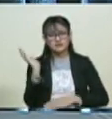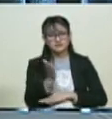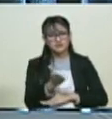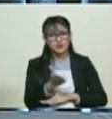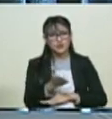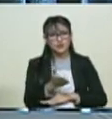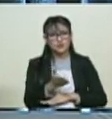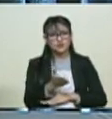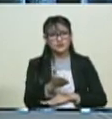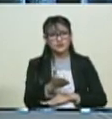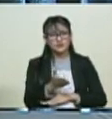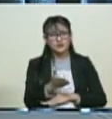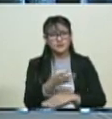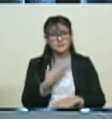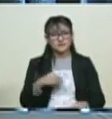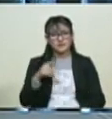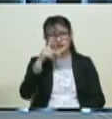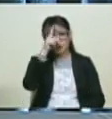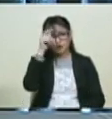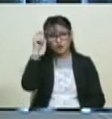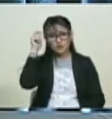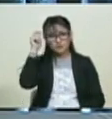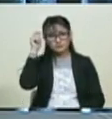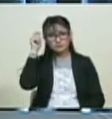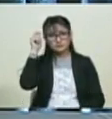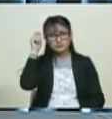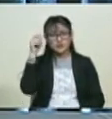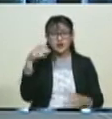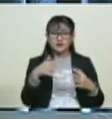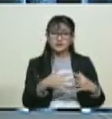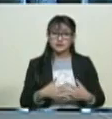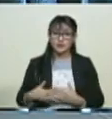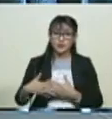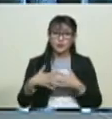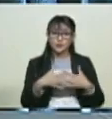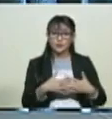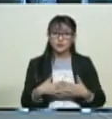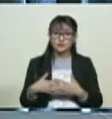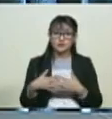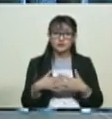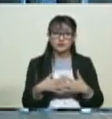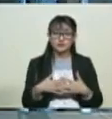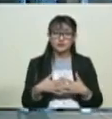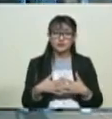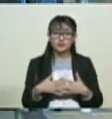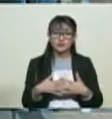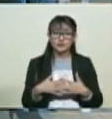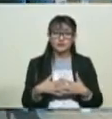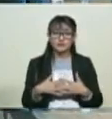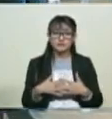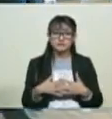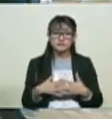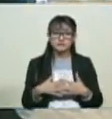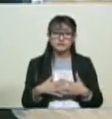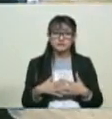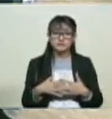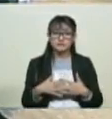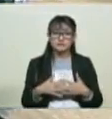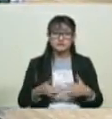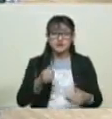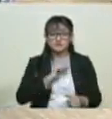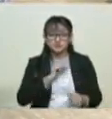firmen el presidente throne en los eeuu más acorralada hasta la revolución